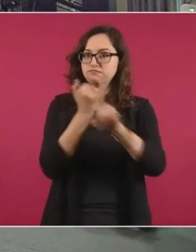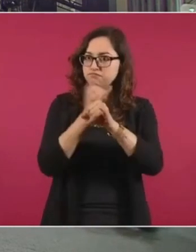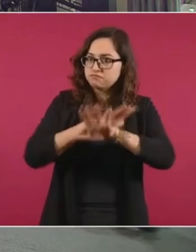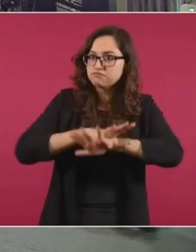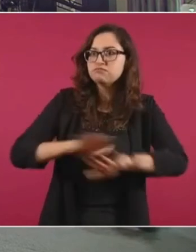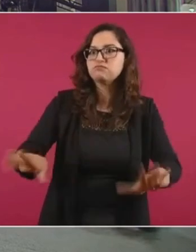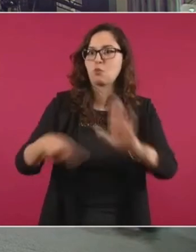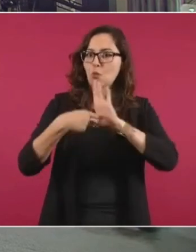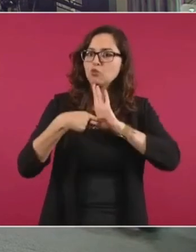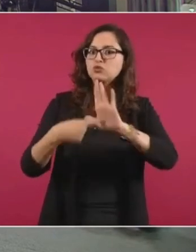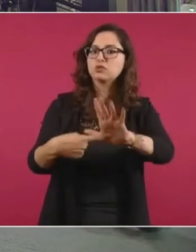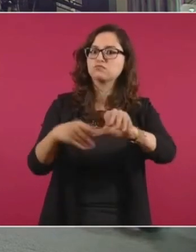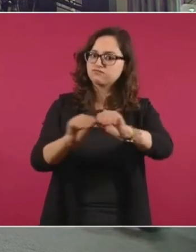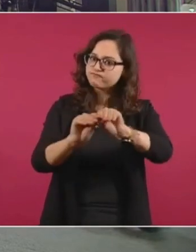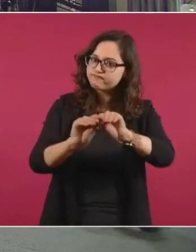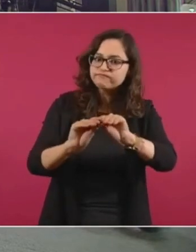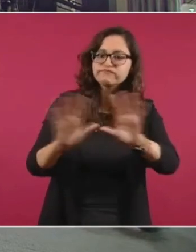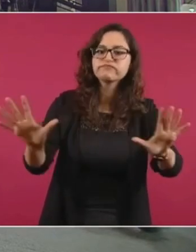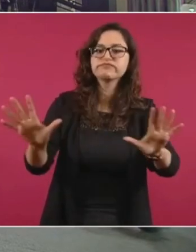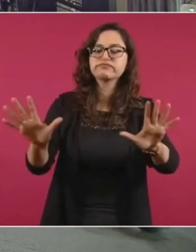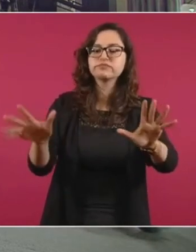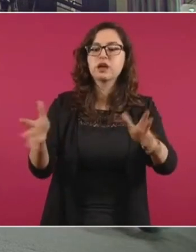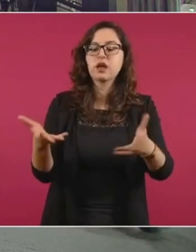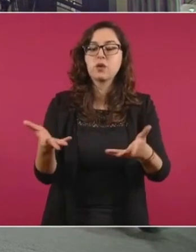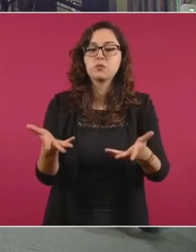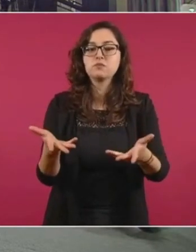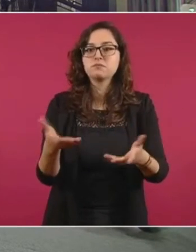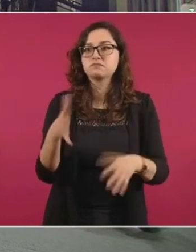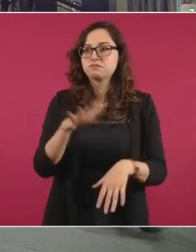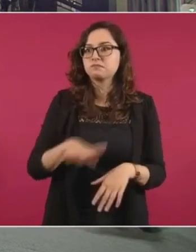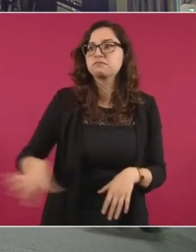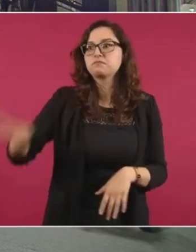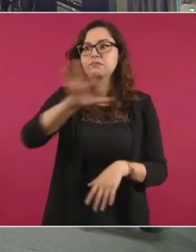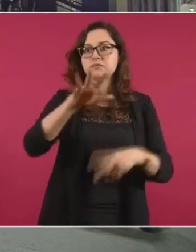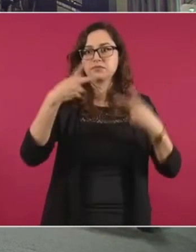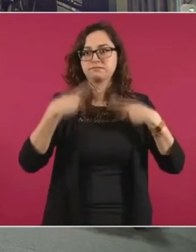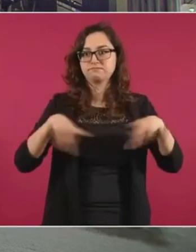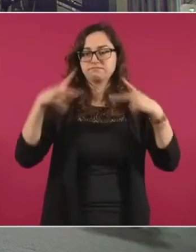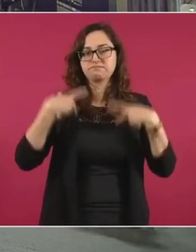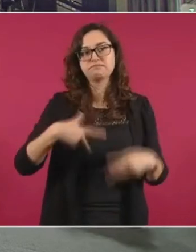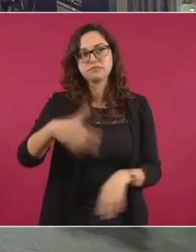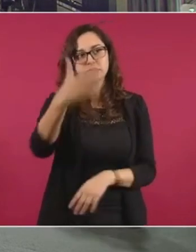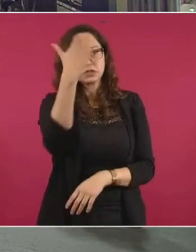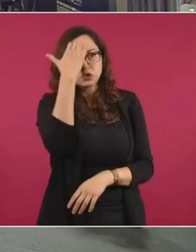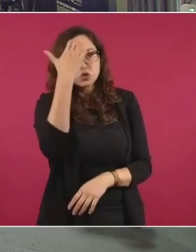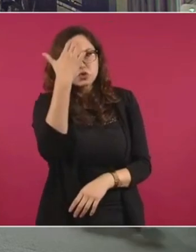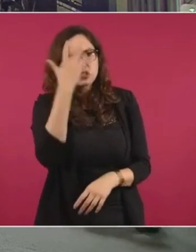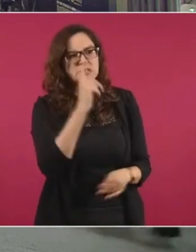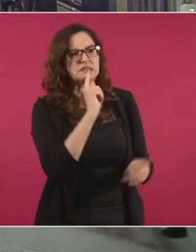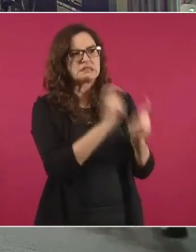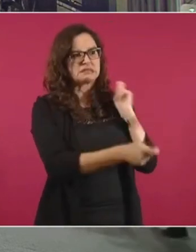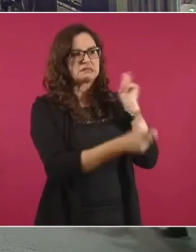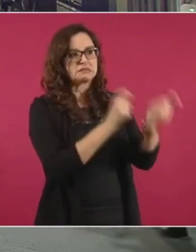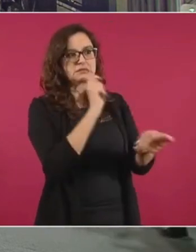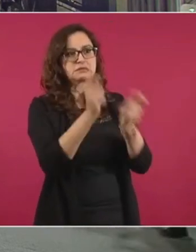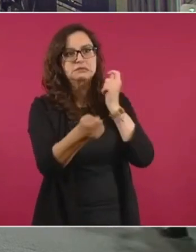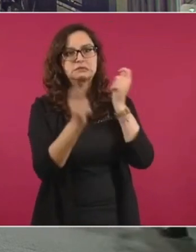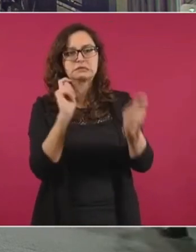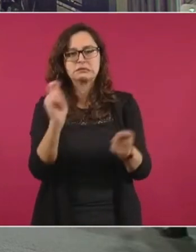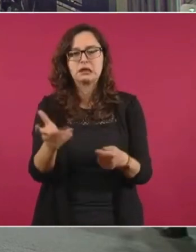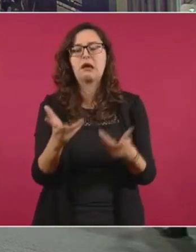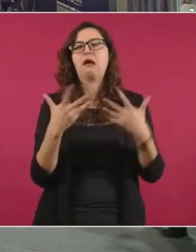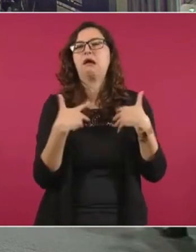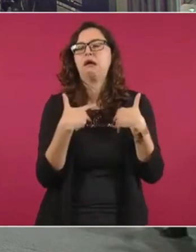para que se conozca cómo se están haciendo estas obras